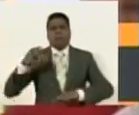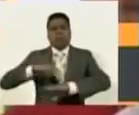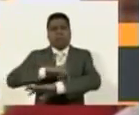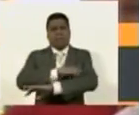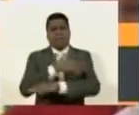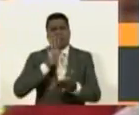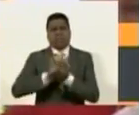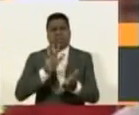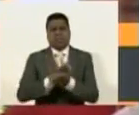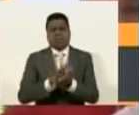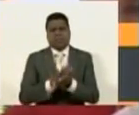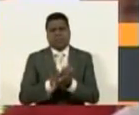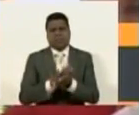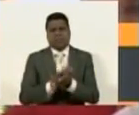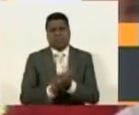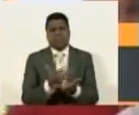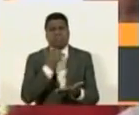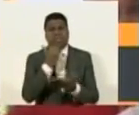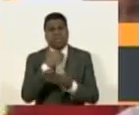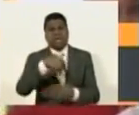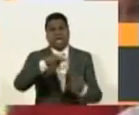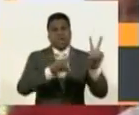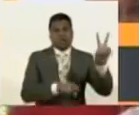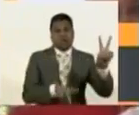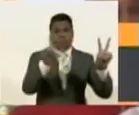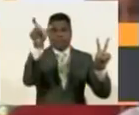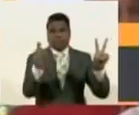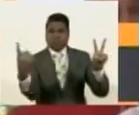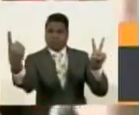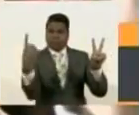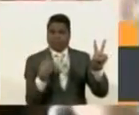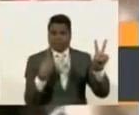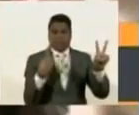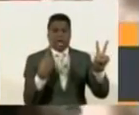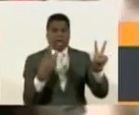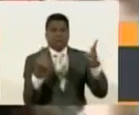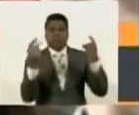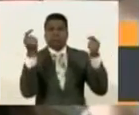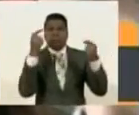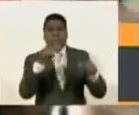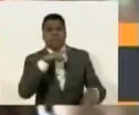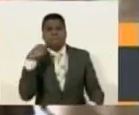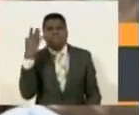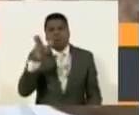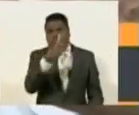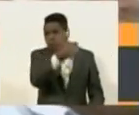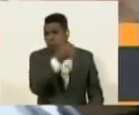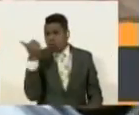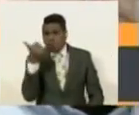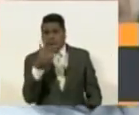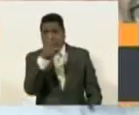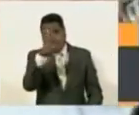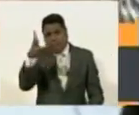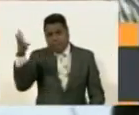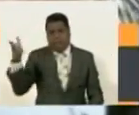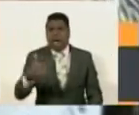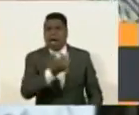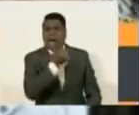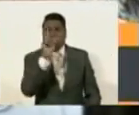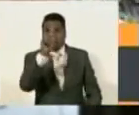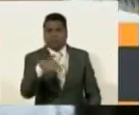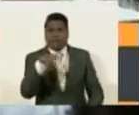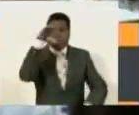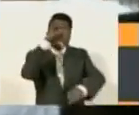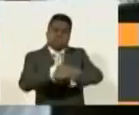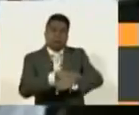tranquilo. Se le acercan dos personas y de repente se desvanece el muchacho. Ellos lo asesinaron, ¿vale? Ah, eso también los vamos a